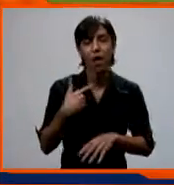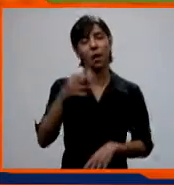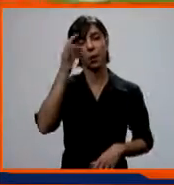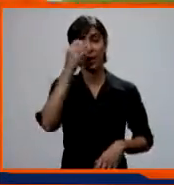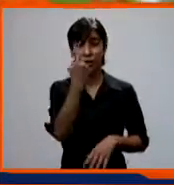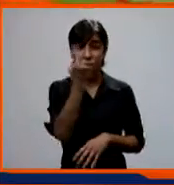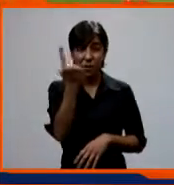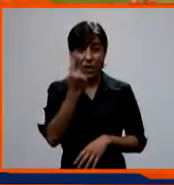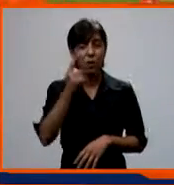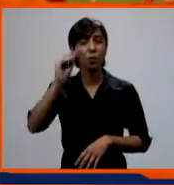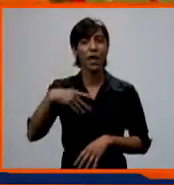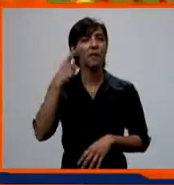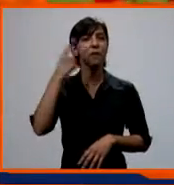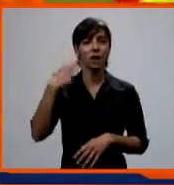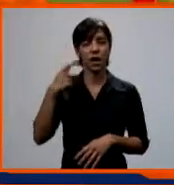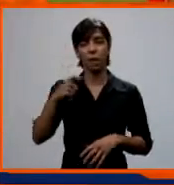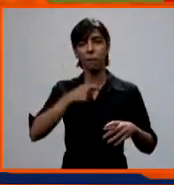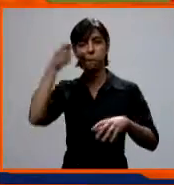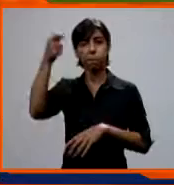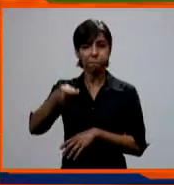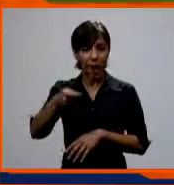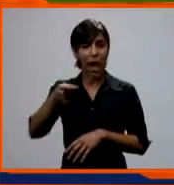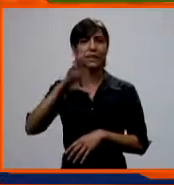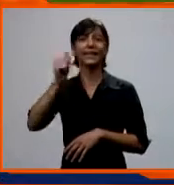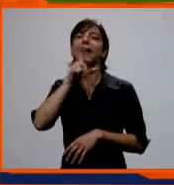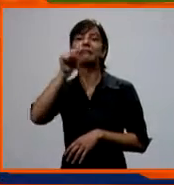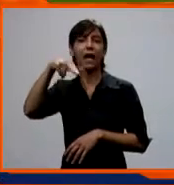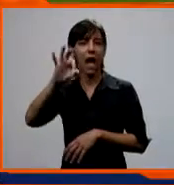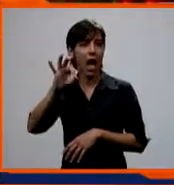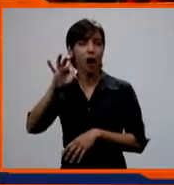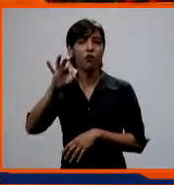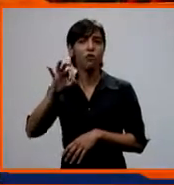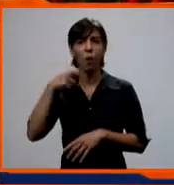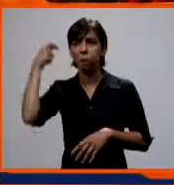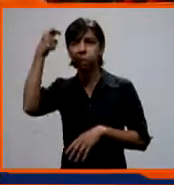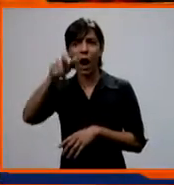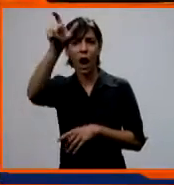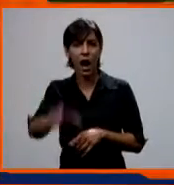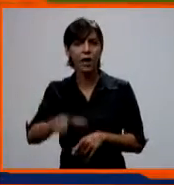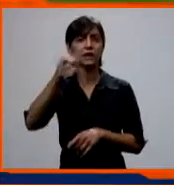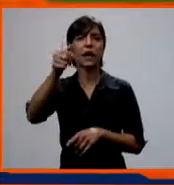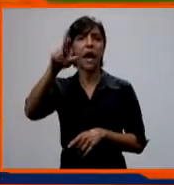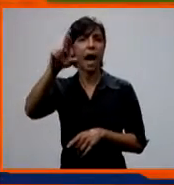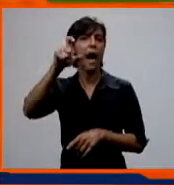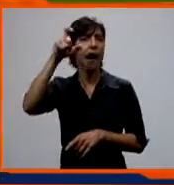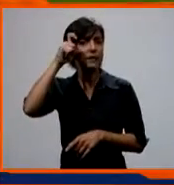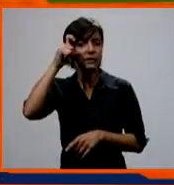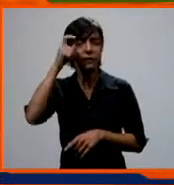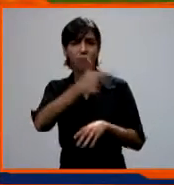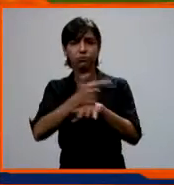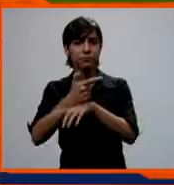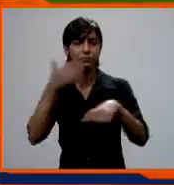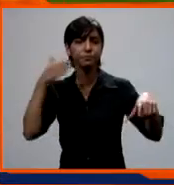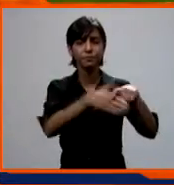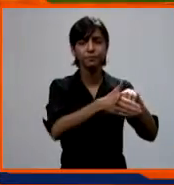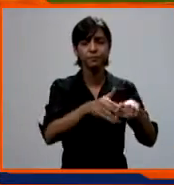perdía, centro del inagotable Maxi Castano. La pelota le queda a Damián Arce para marcar el 1-0. Almagro